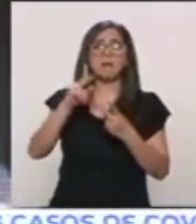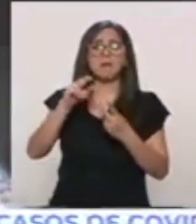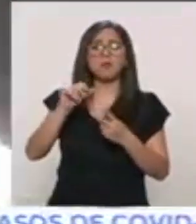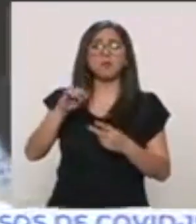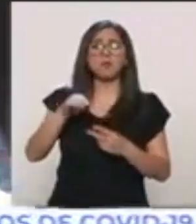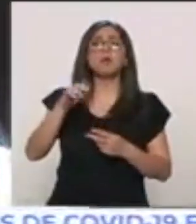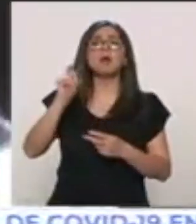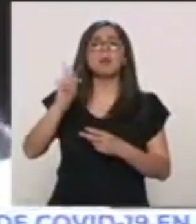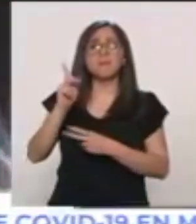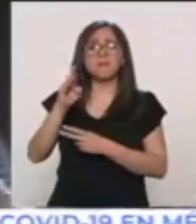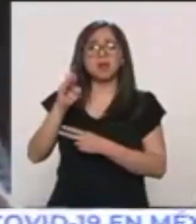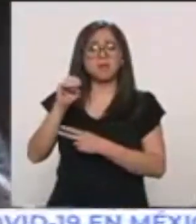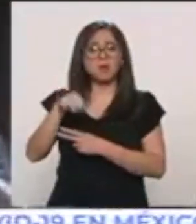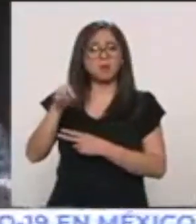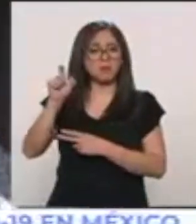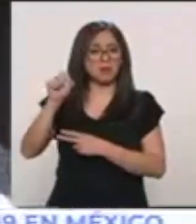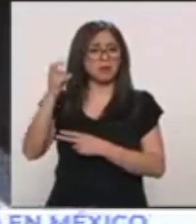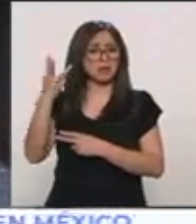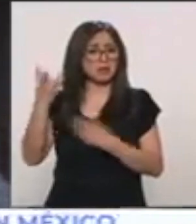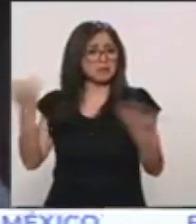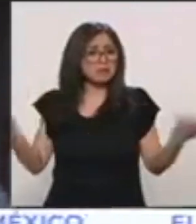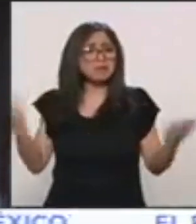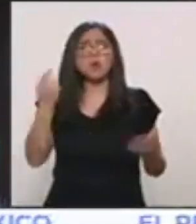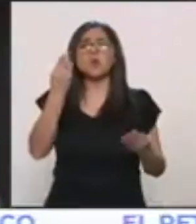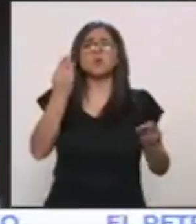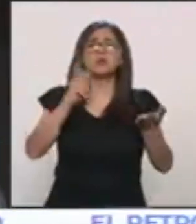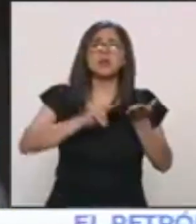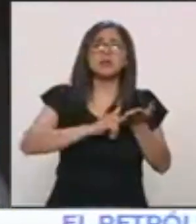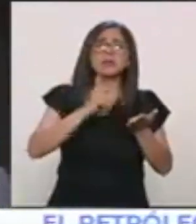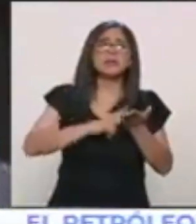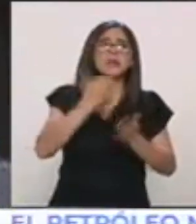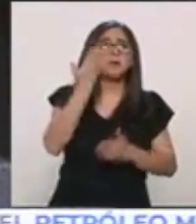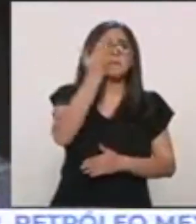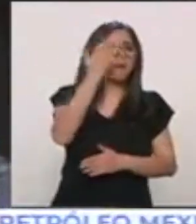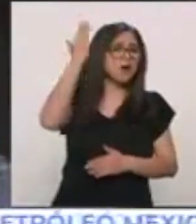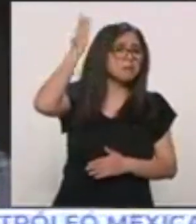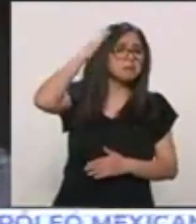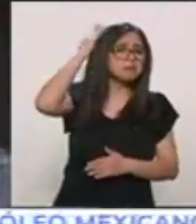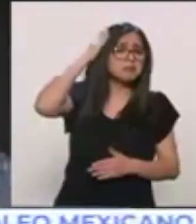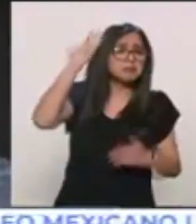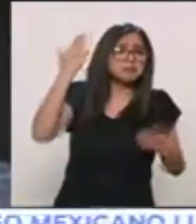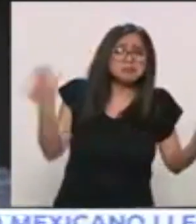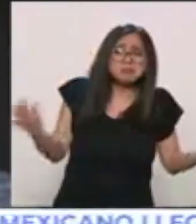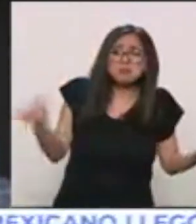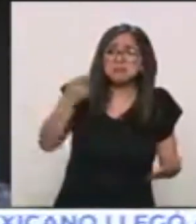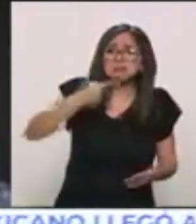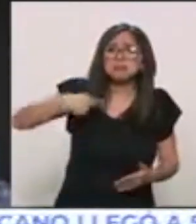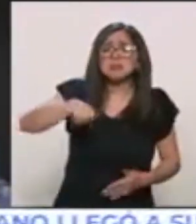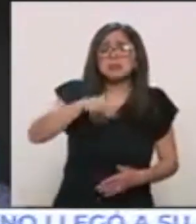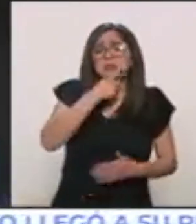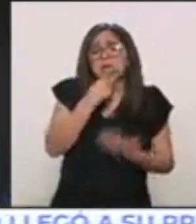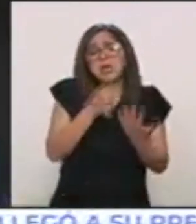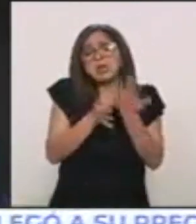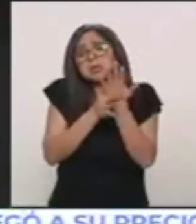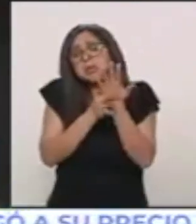la Premium. Pues mire, se les ha dicho muchas veces a las autoridades y ellos se escudan